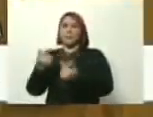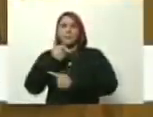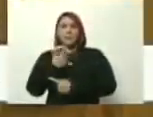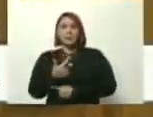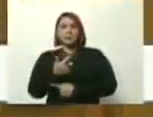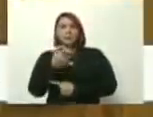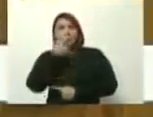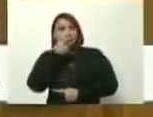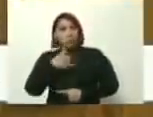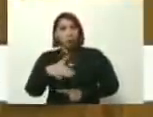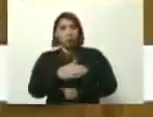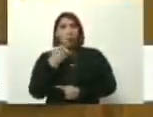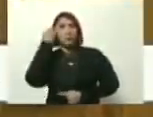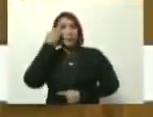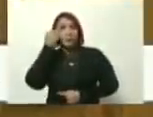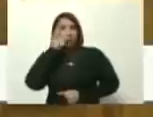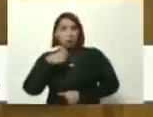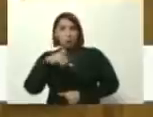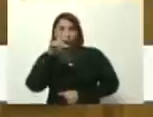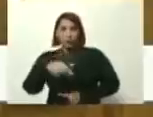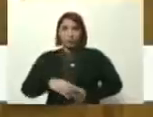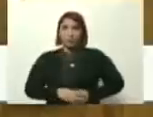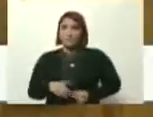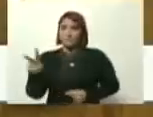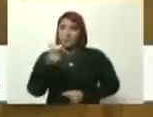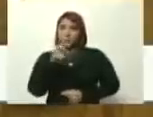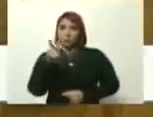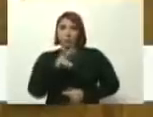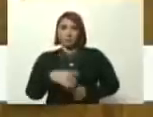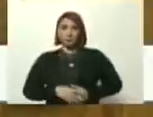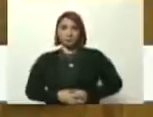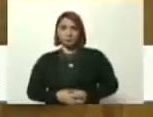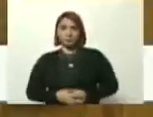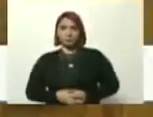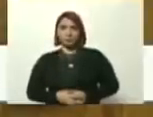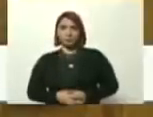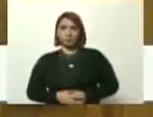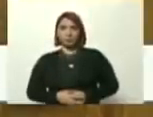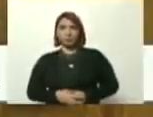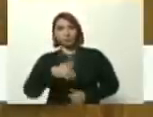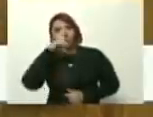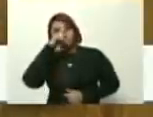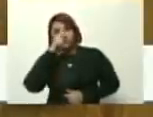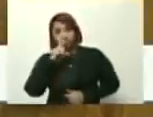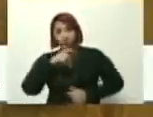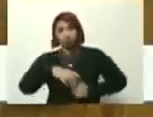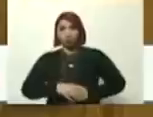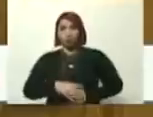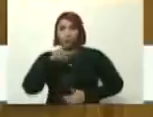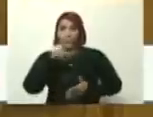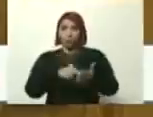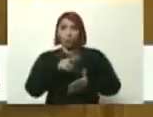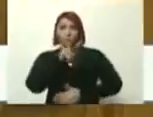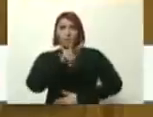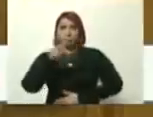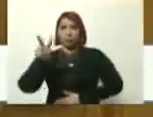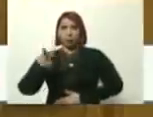pensando en el pueblo y para el pueblo venezolano. Bueno, en el año 2022